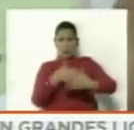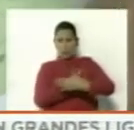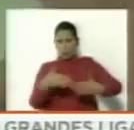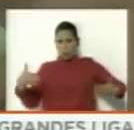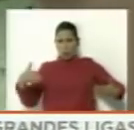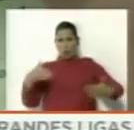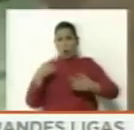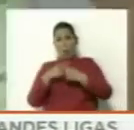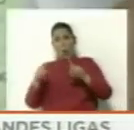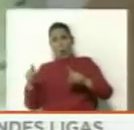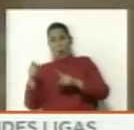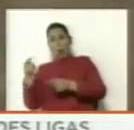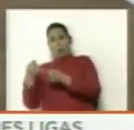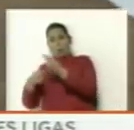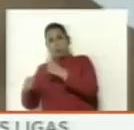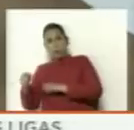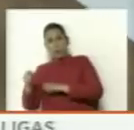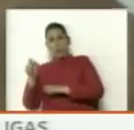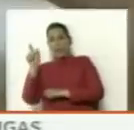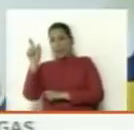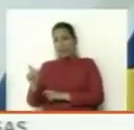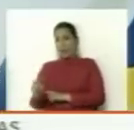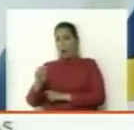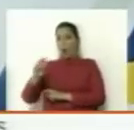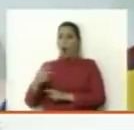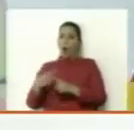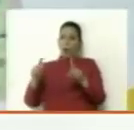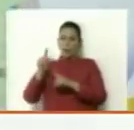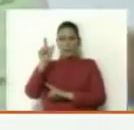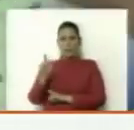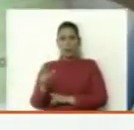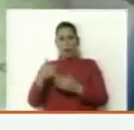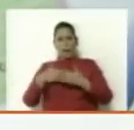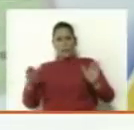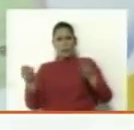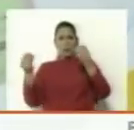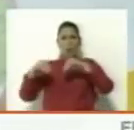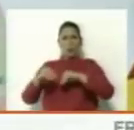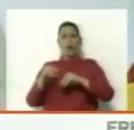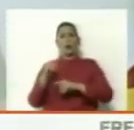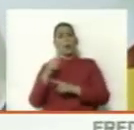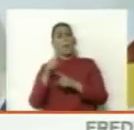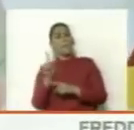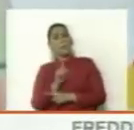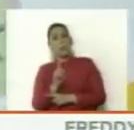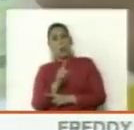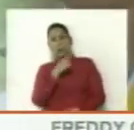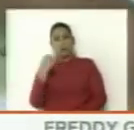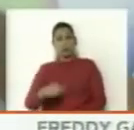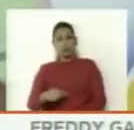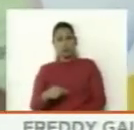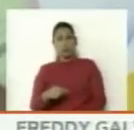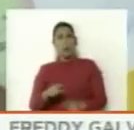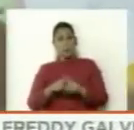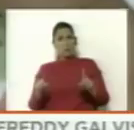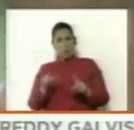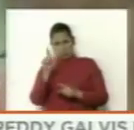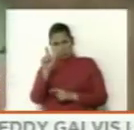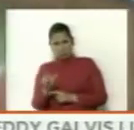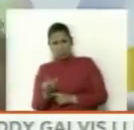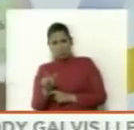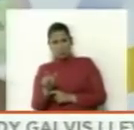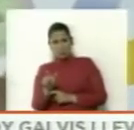amerita negociación con un tercero que está totalmente abierto a un acuerdo. Y no son rusos. Y hay cláusulas de